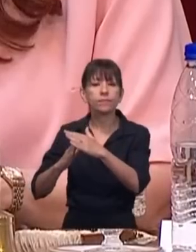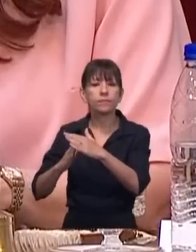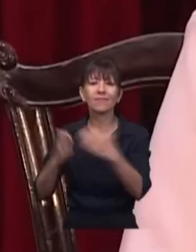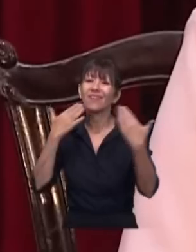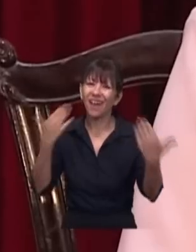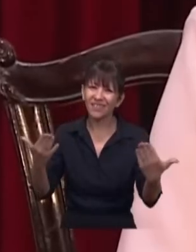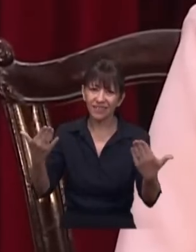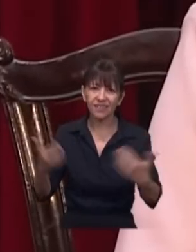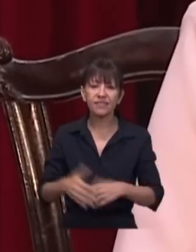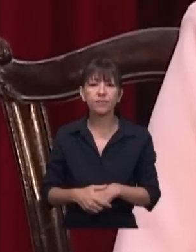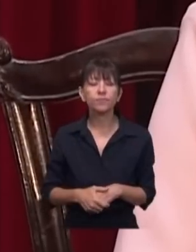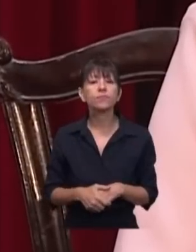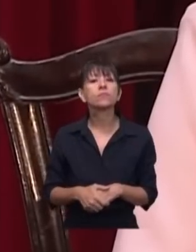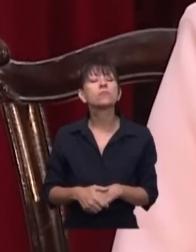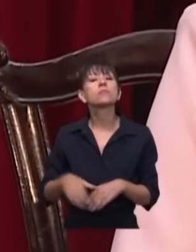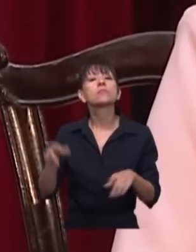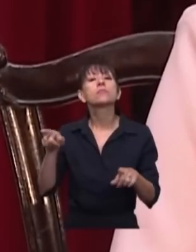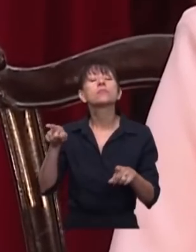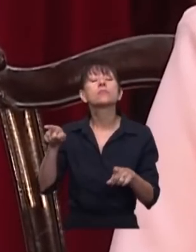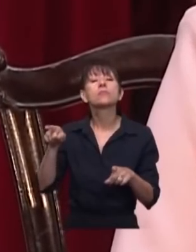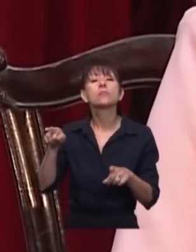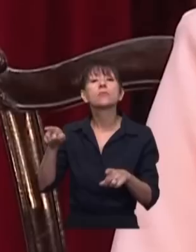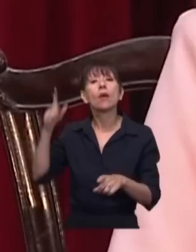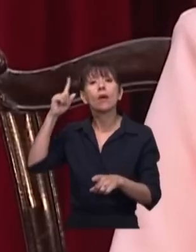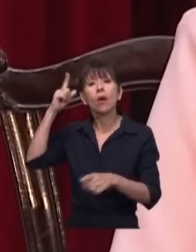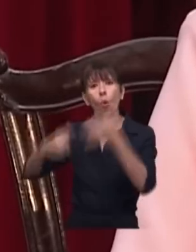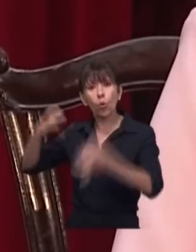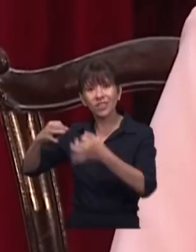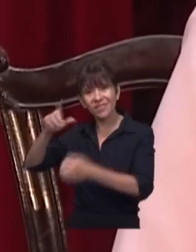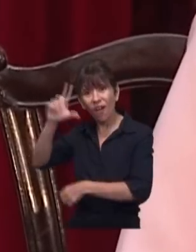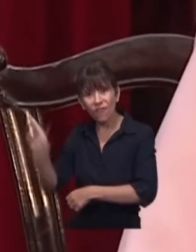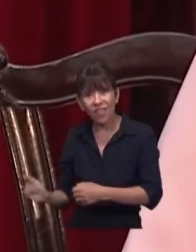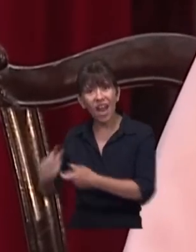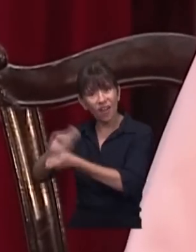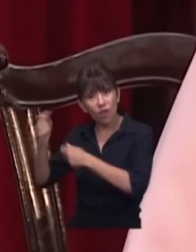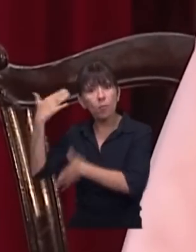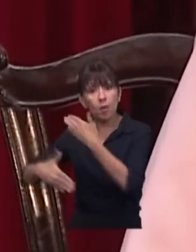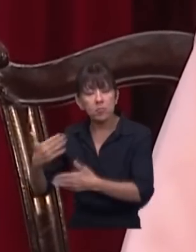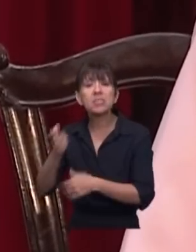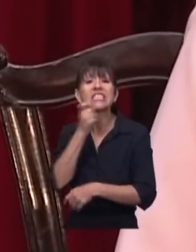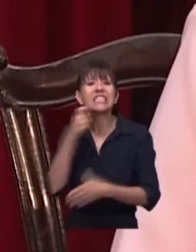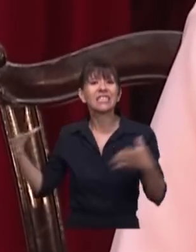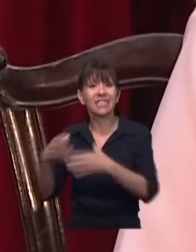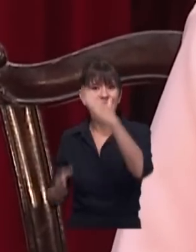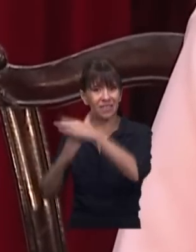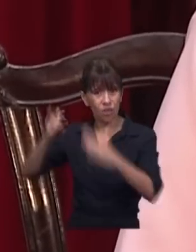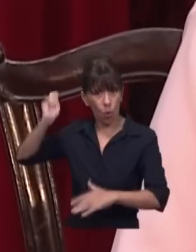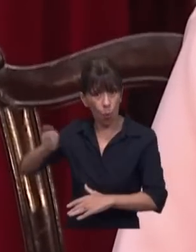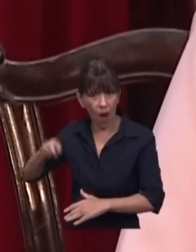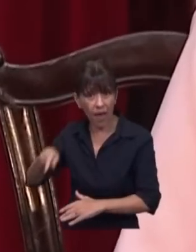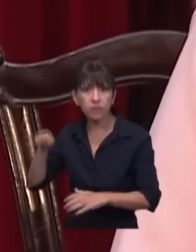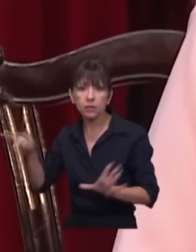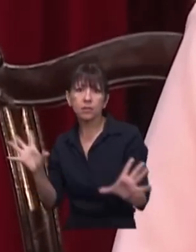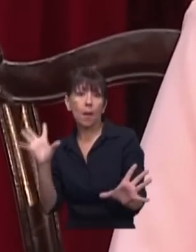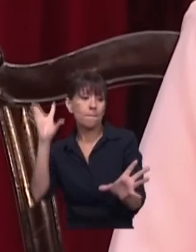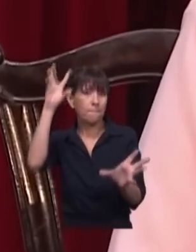Gracias. Si aquella reforma a la justicia federal hubiera prosperado y si la Corte Suprema no hubiera tomado por asalto